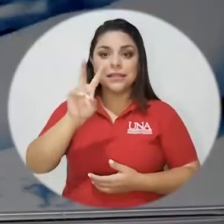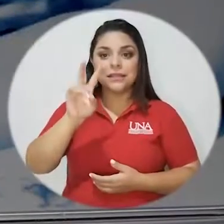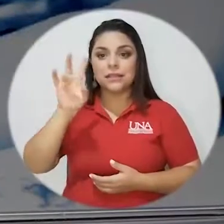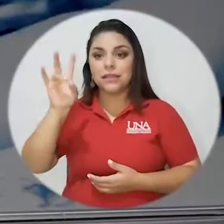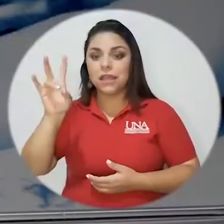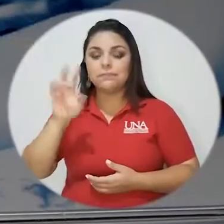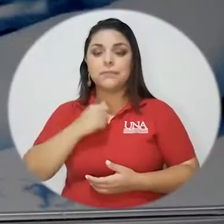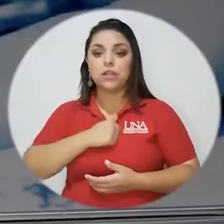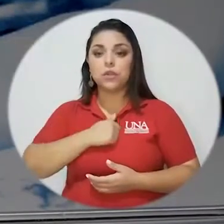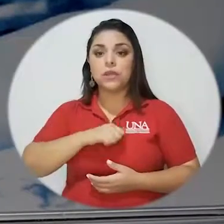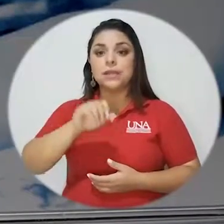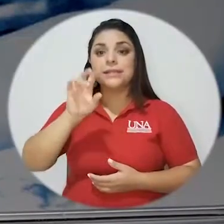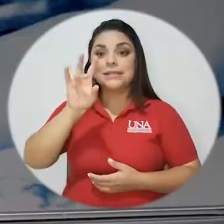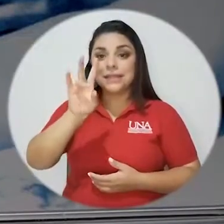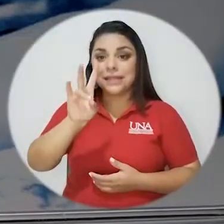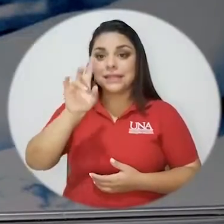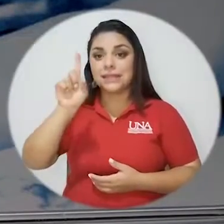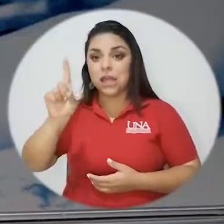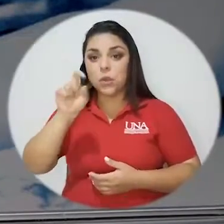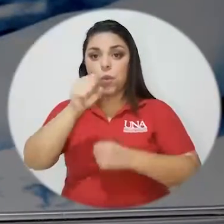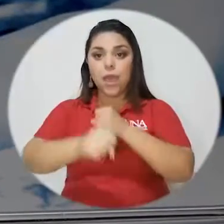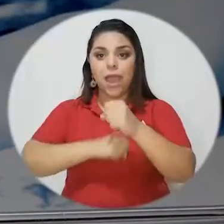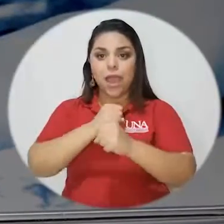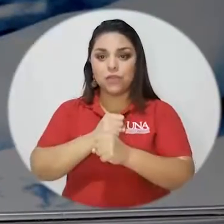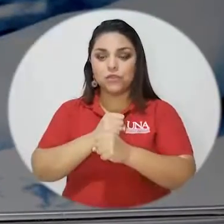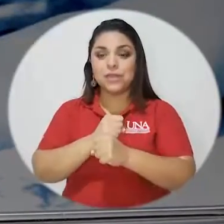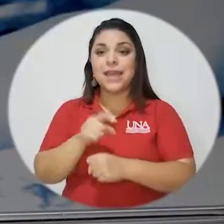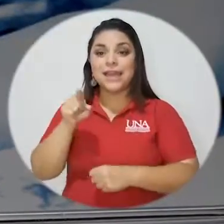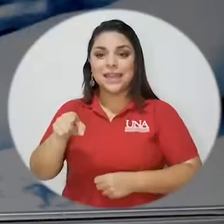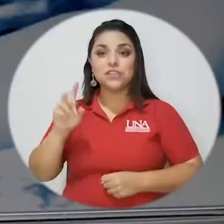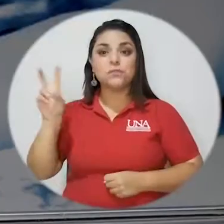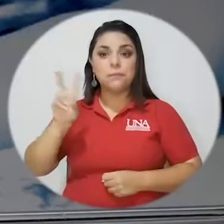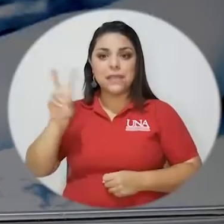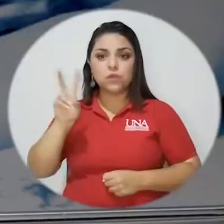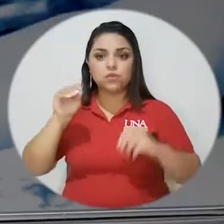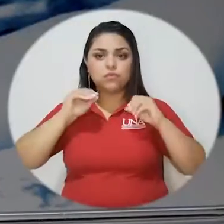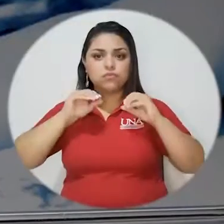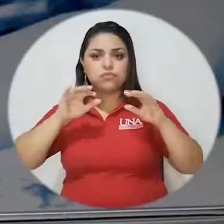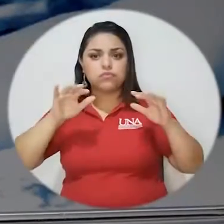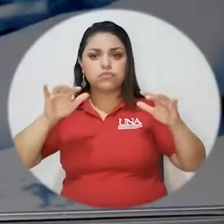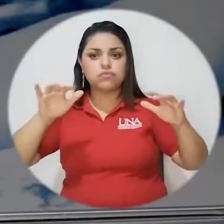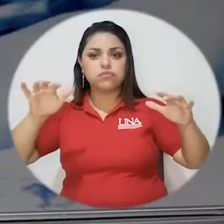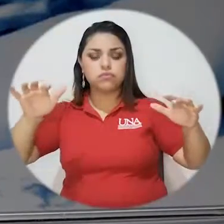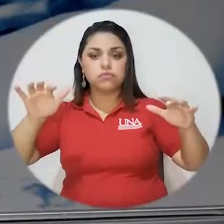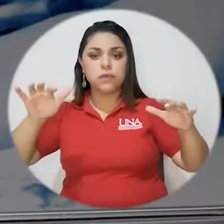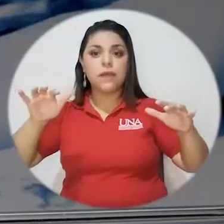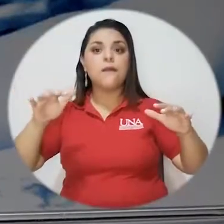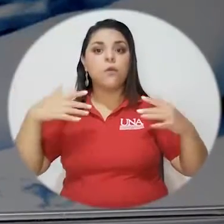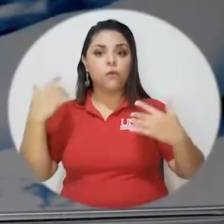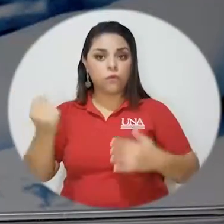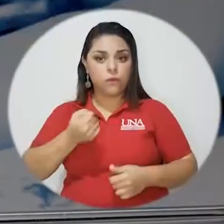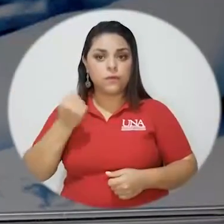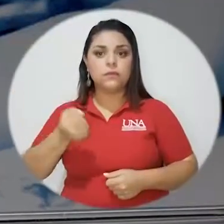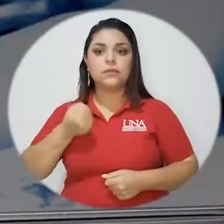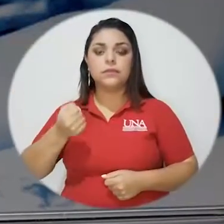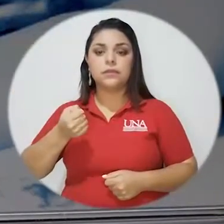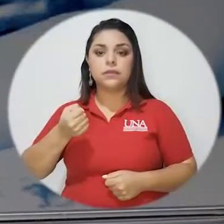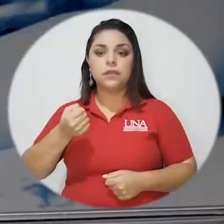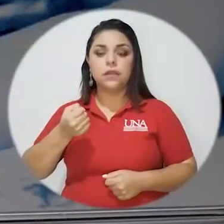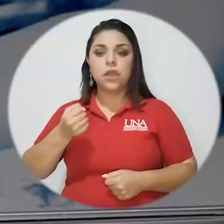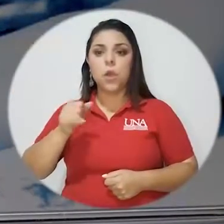años o 71 años de que estos virus están circulando, digamos, en forma críptica, en